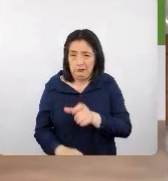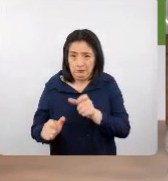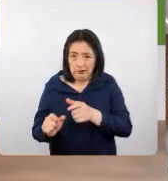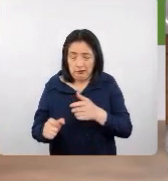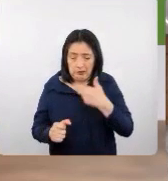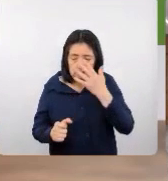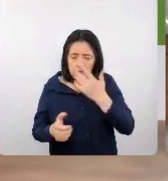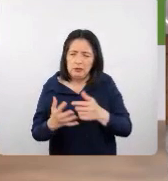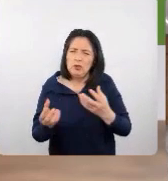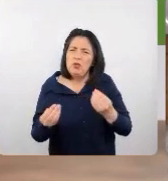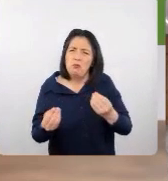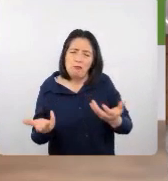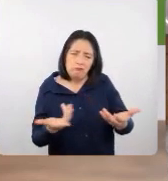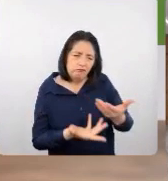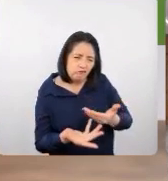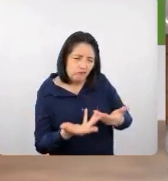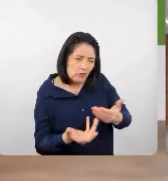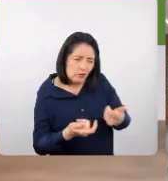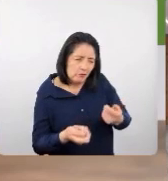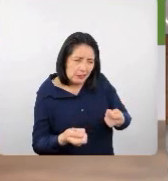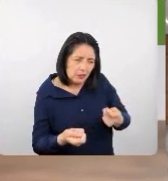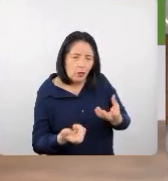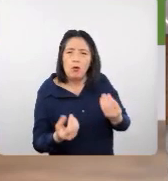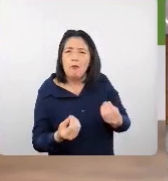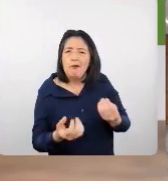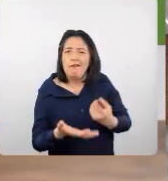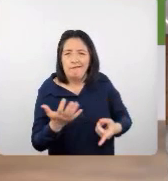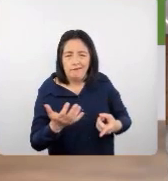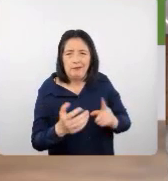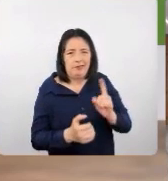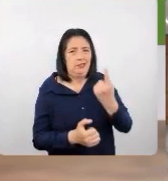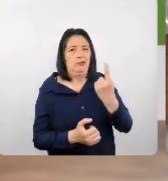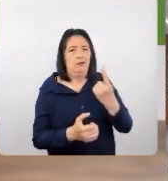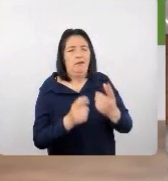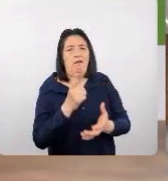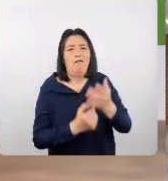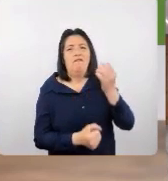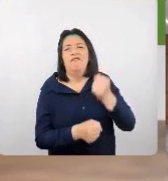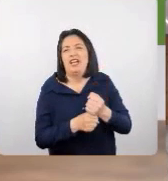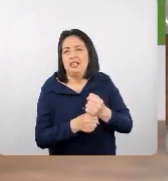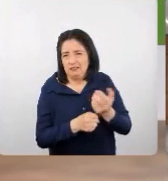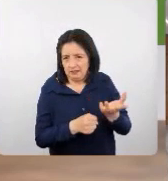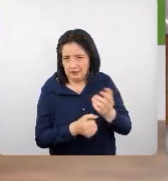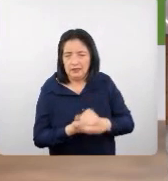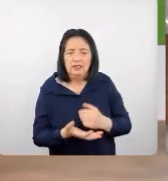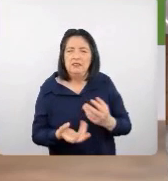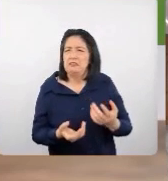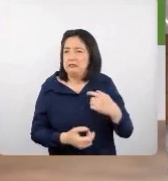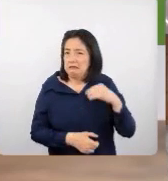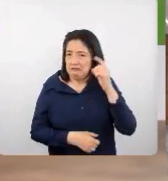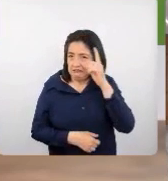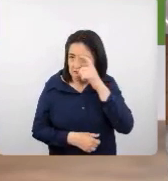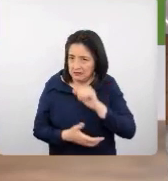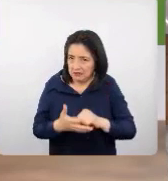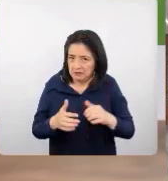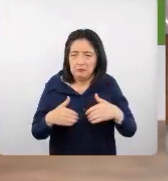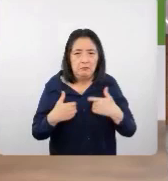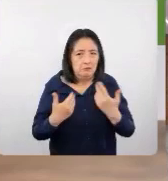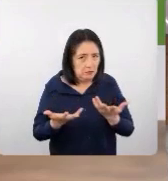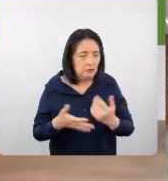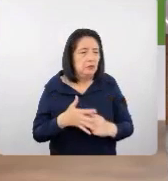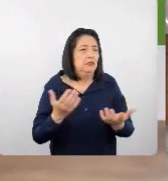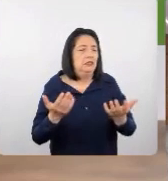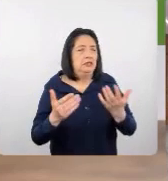sus relaciones comerciales con base a la confianza, ¿no? Es bien difícil lograr un ingreso al